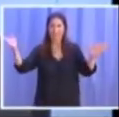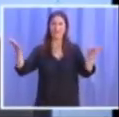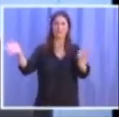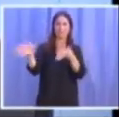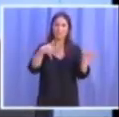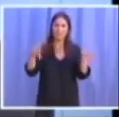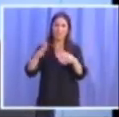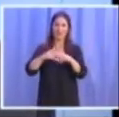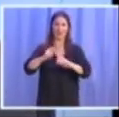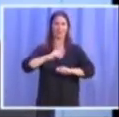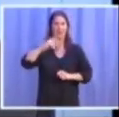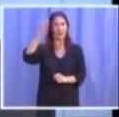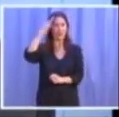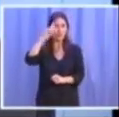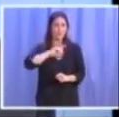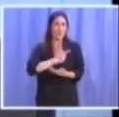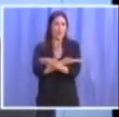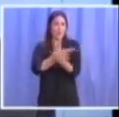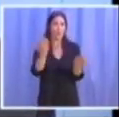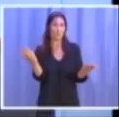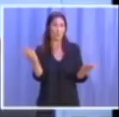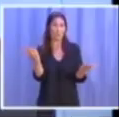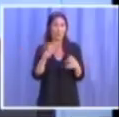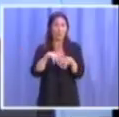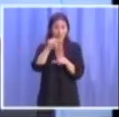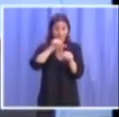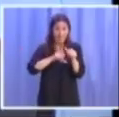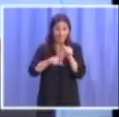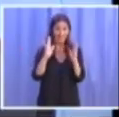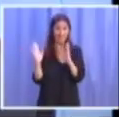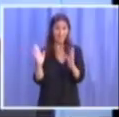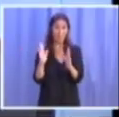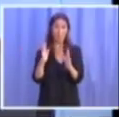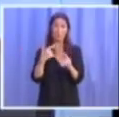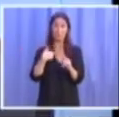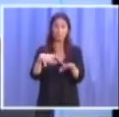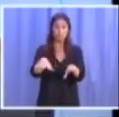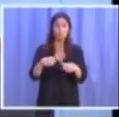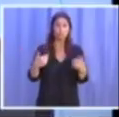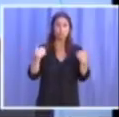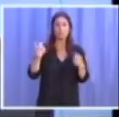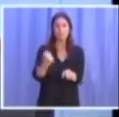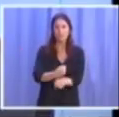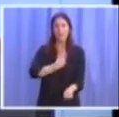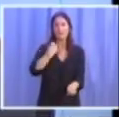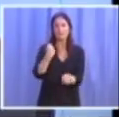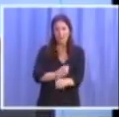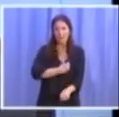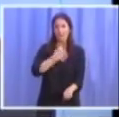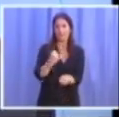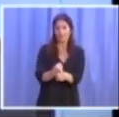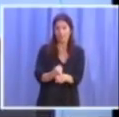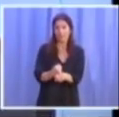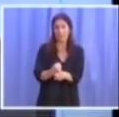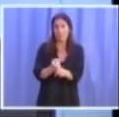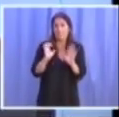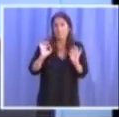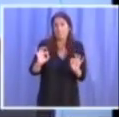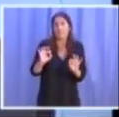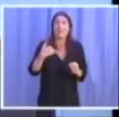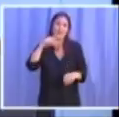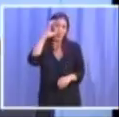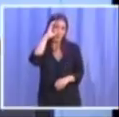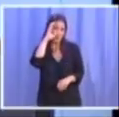a esa ilusión y a esa confianza. Y desde entonces solamente hemos hecho una cosa, trabajar, trabajar, trabajar. Bueno, y